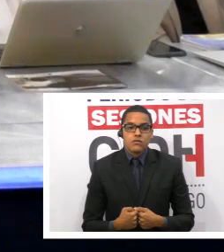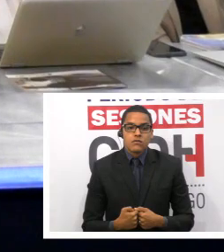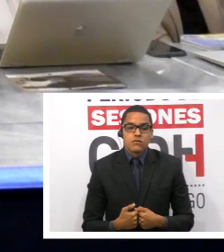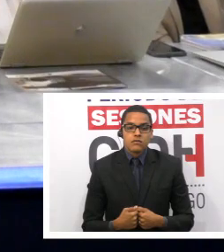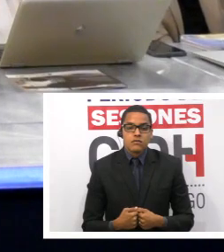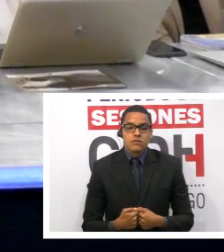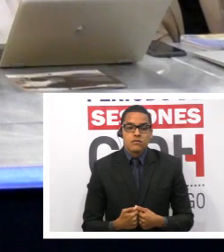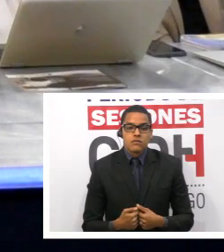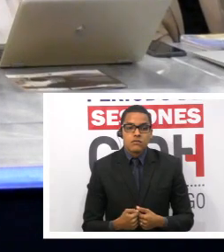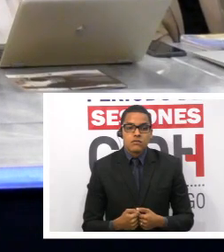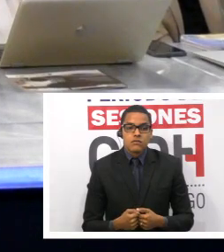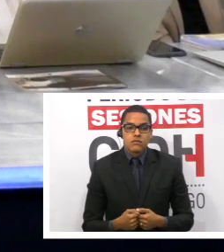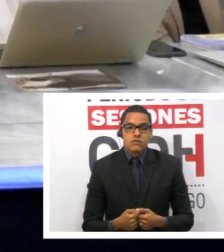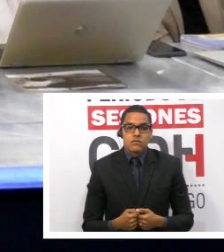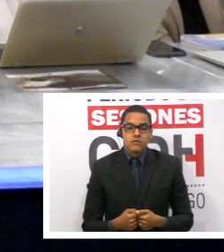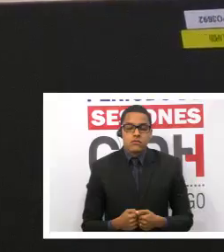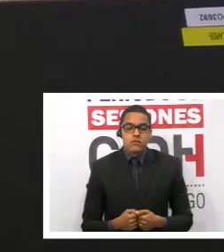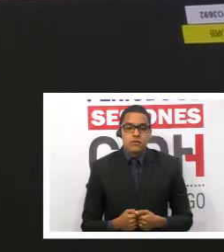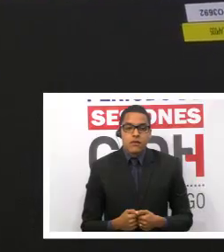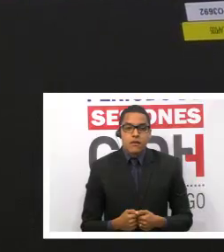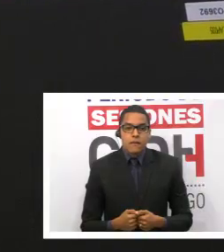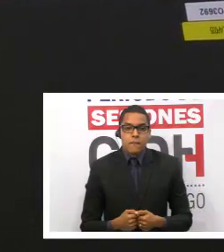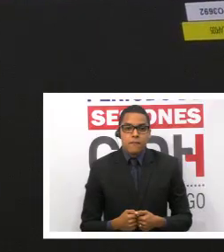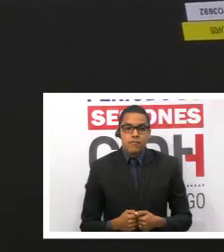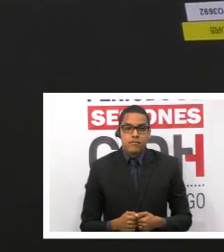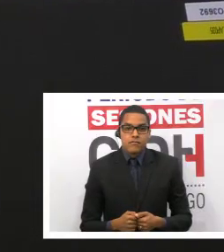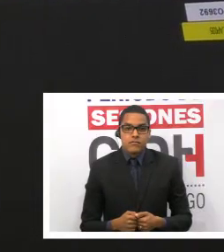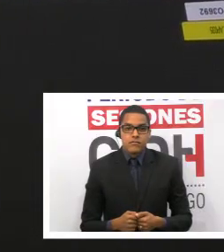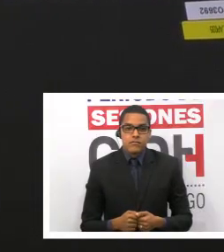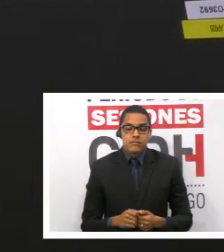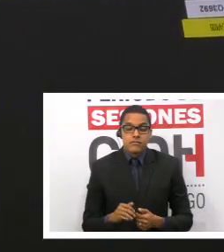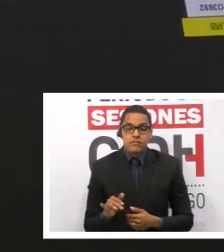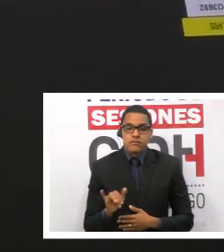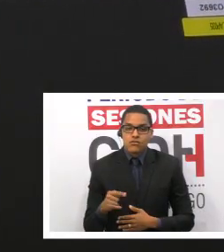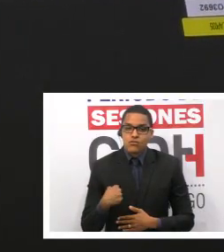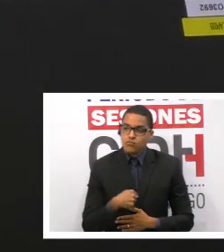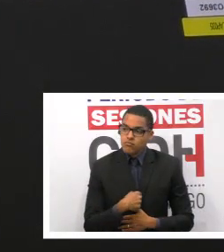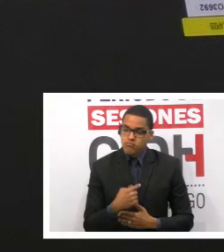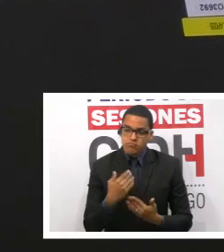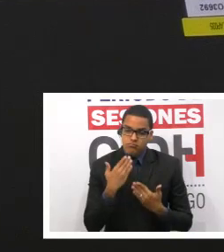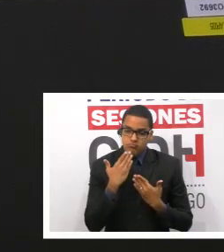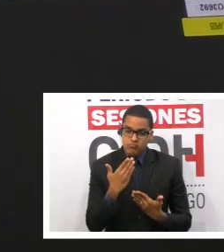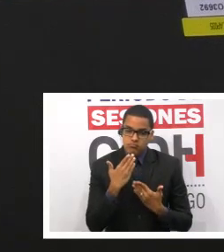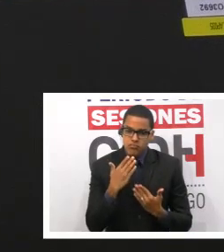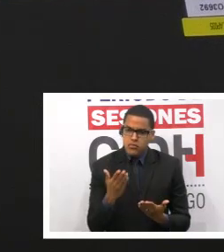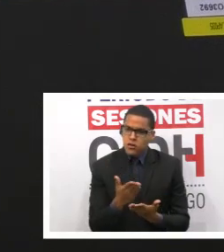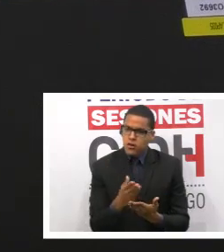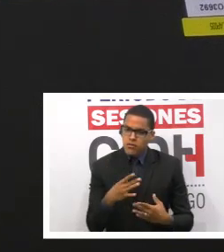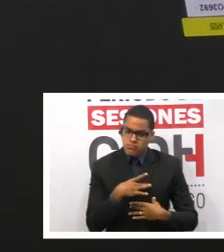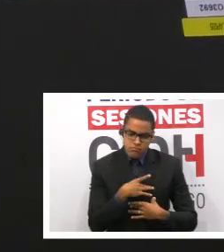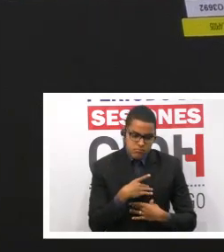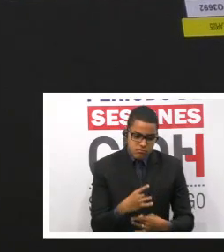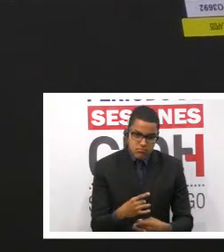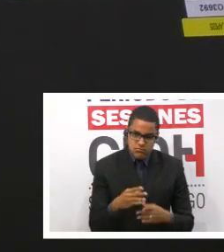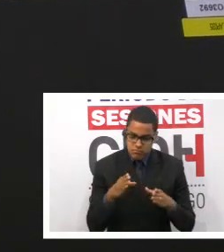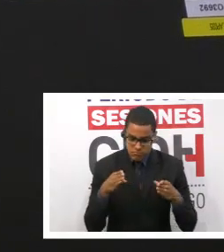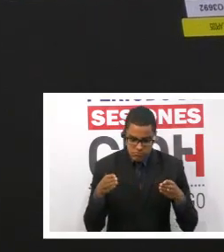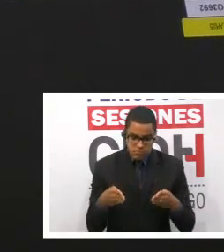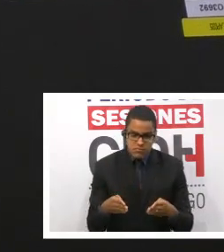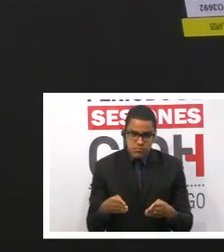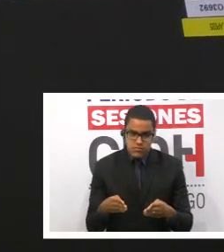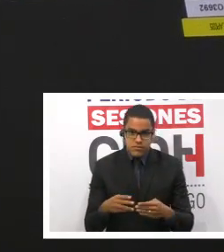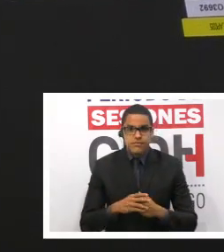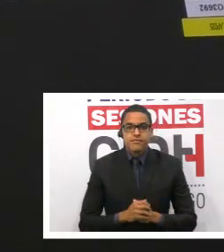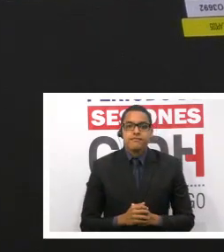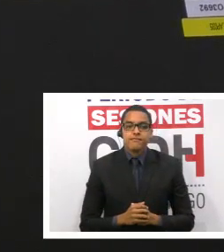y también agradecer el interés que tienen y ponemos a disposición para colaborar en esto y quiero